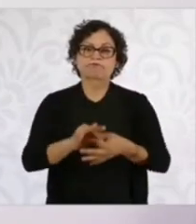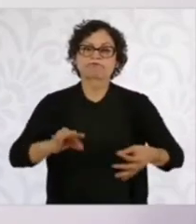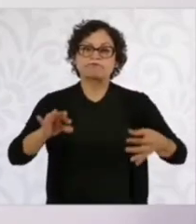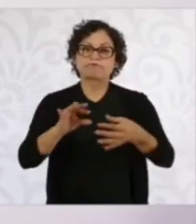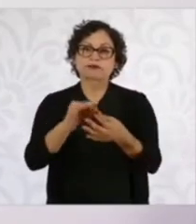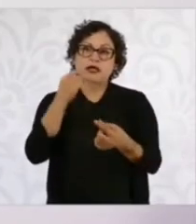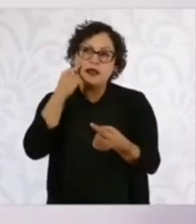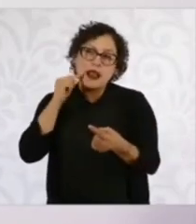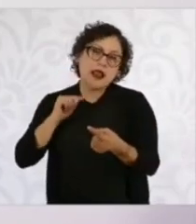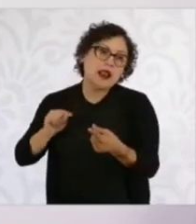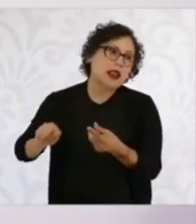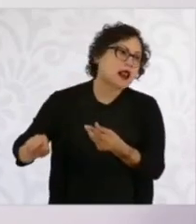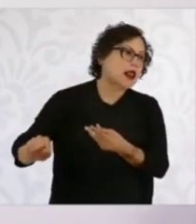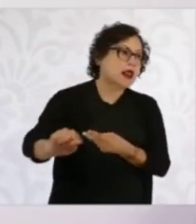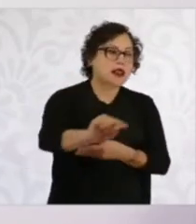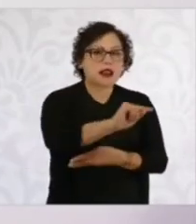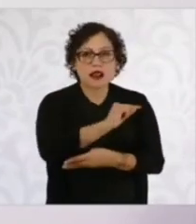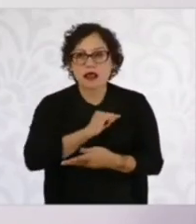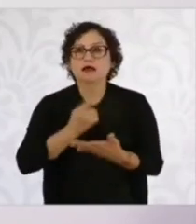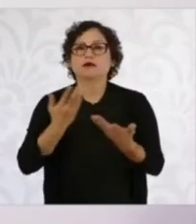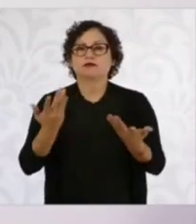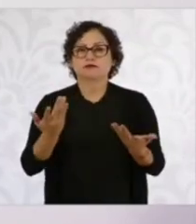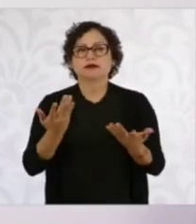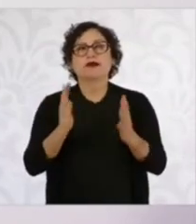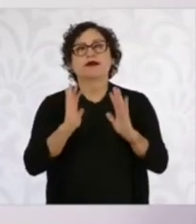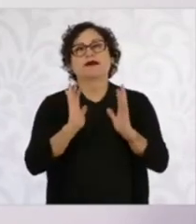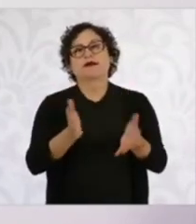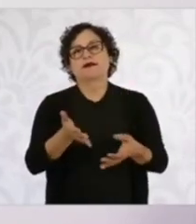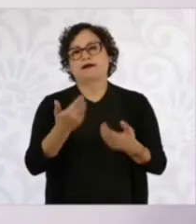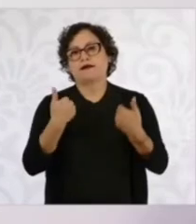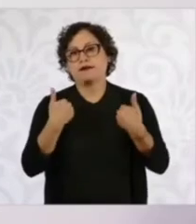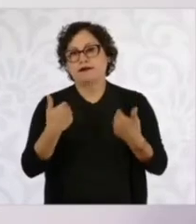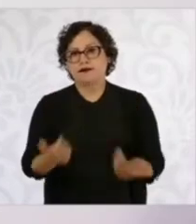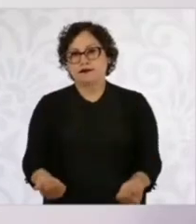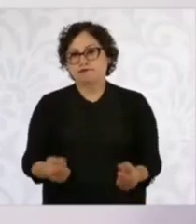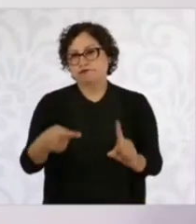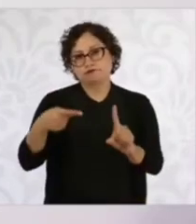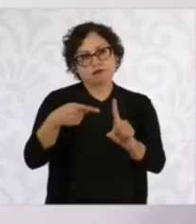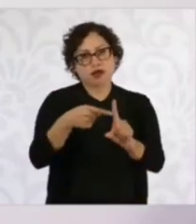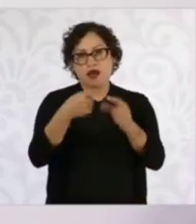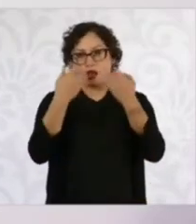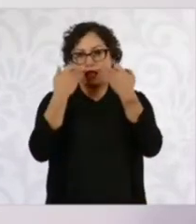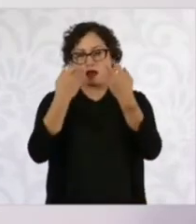en aquel momento, que era pues uno de los operadores